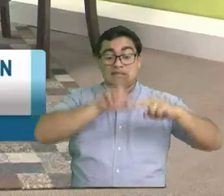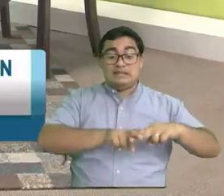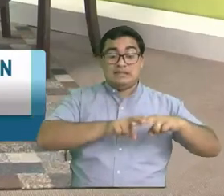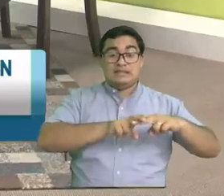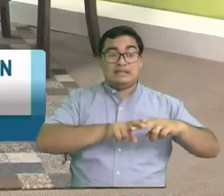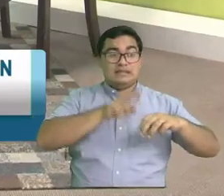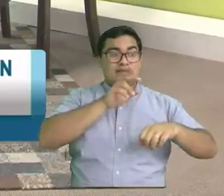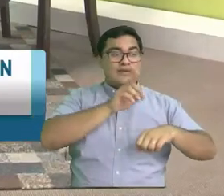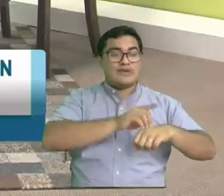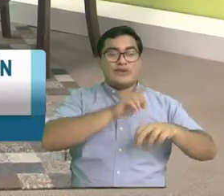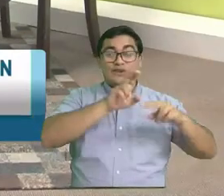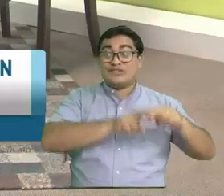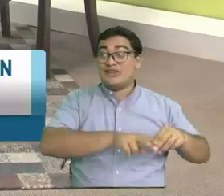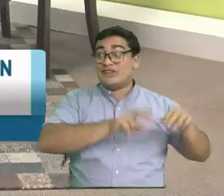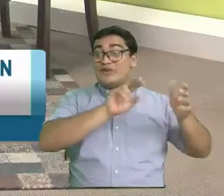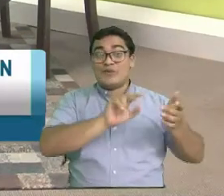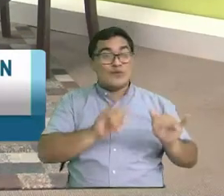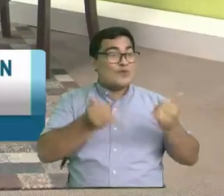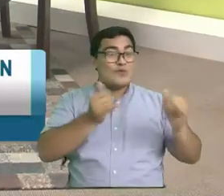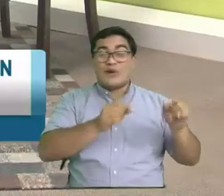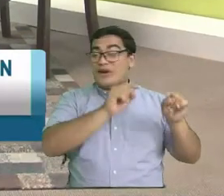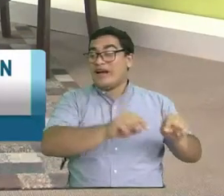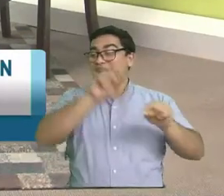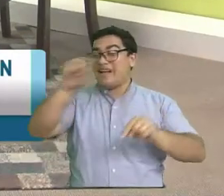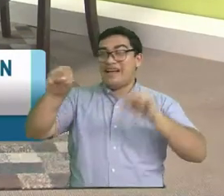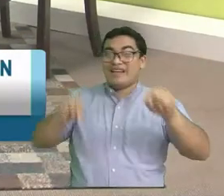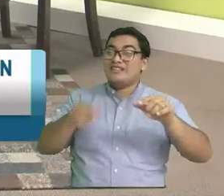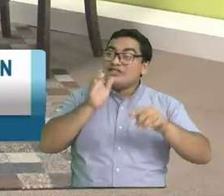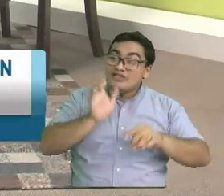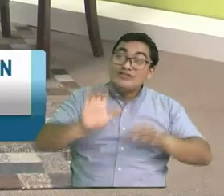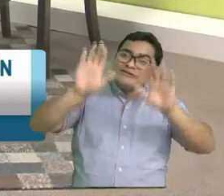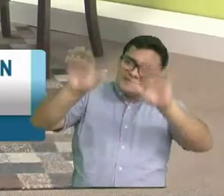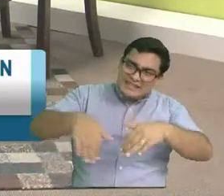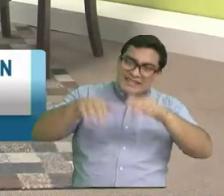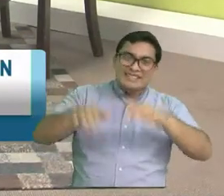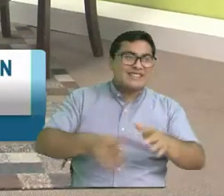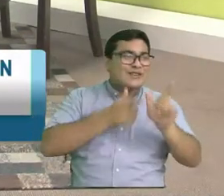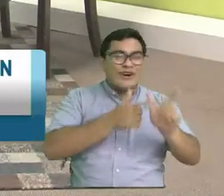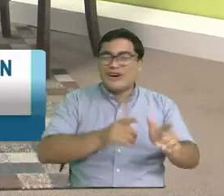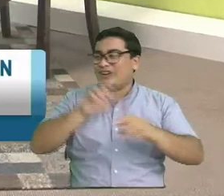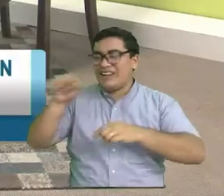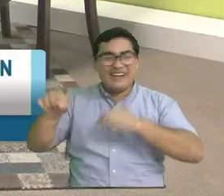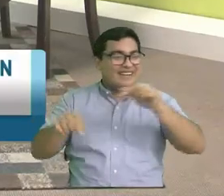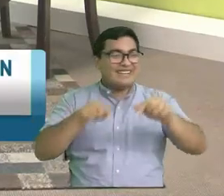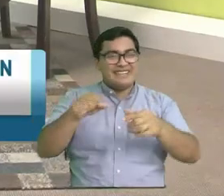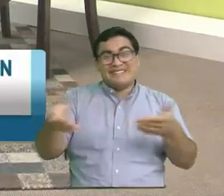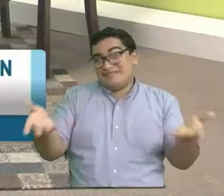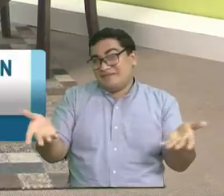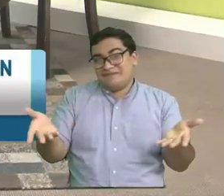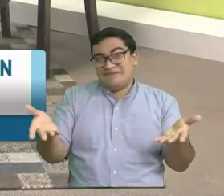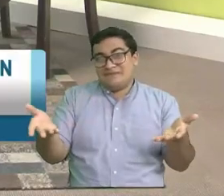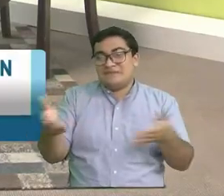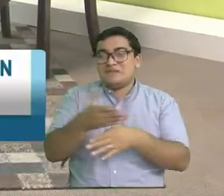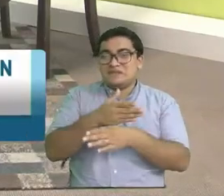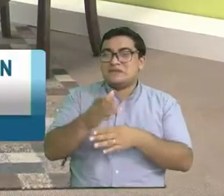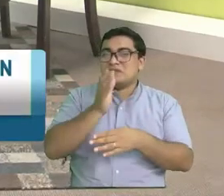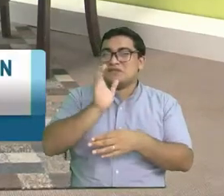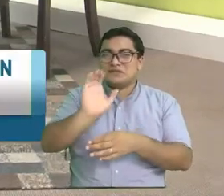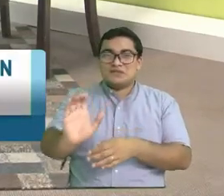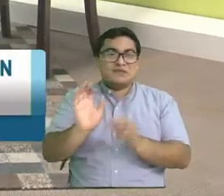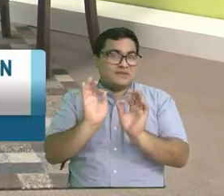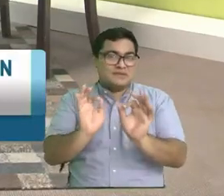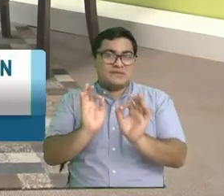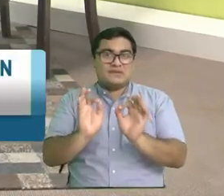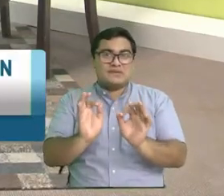silla a otra silla y tú le quieres hablar, vení Carlos, te voy a revisar. Y Carlos brinca, corre, se tira de la mesa al escritorio, juega con